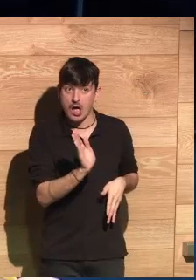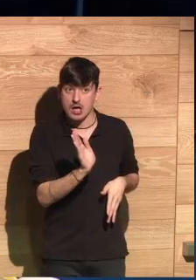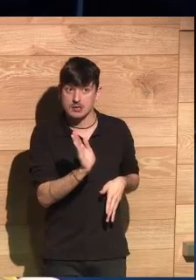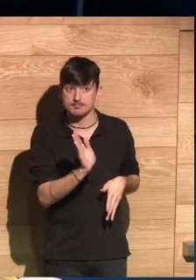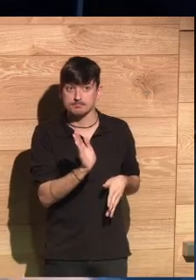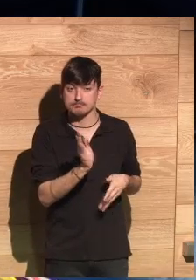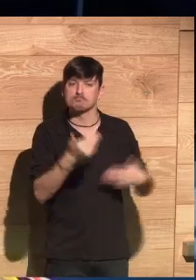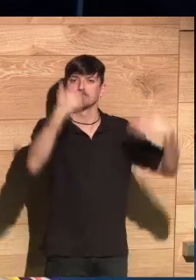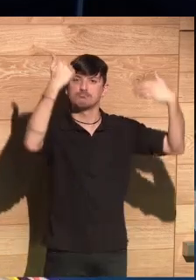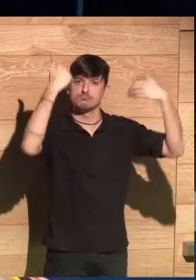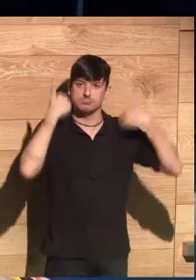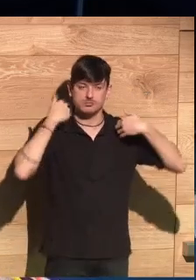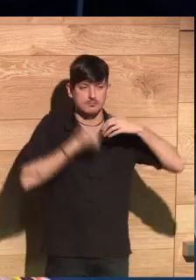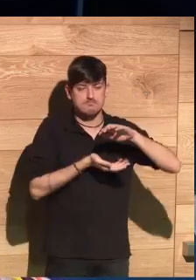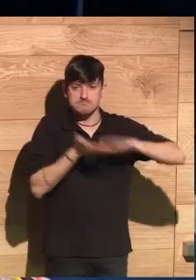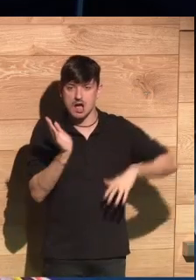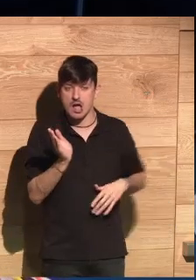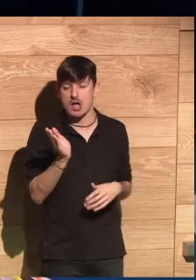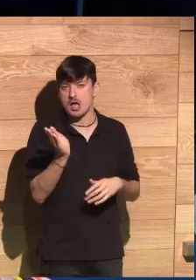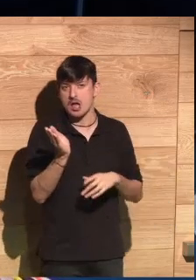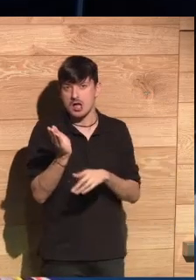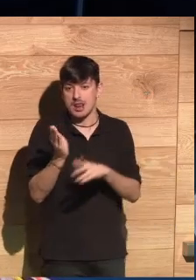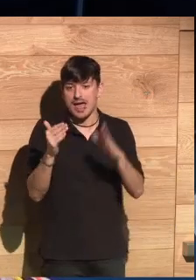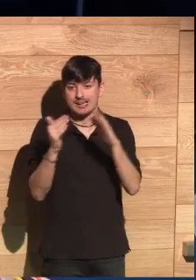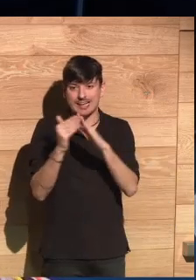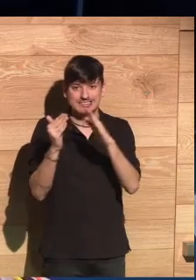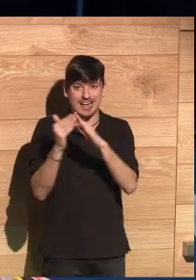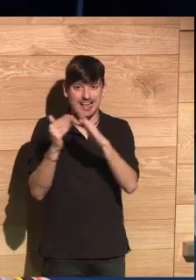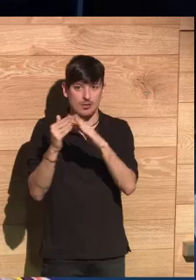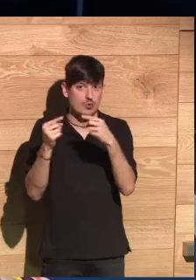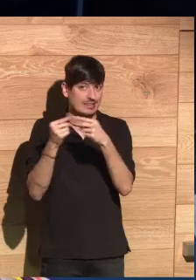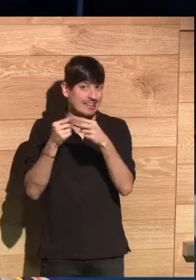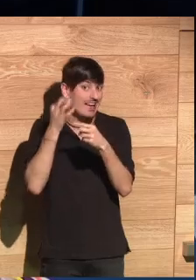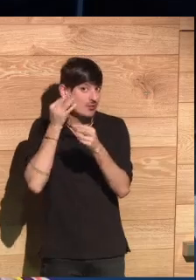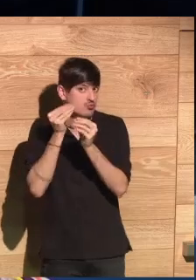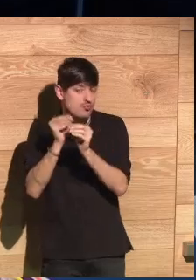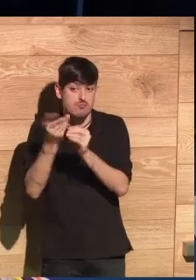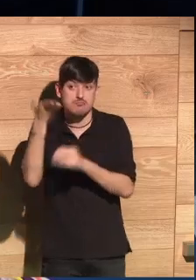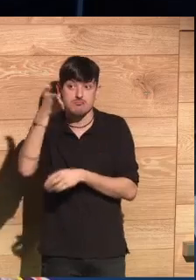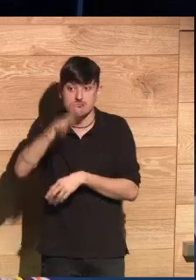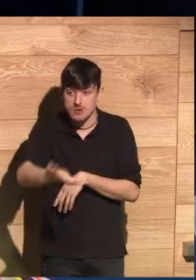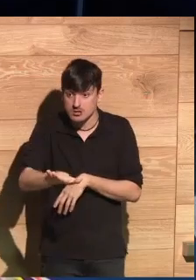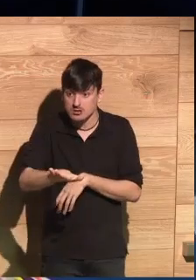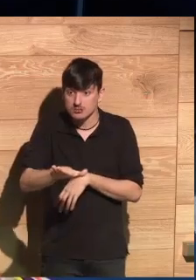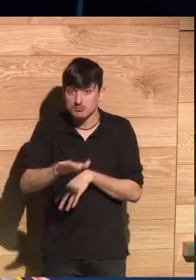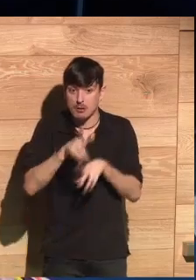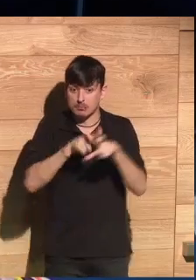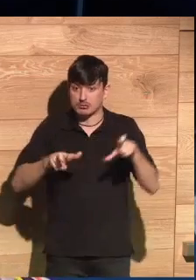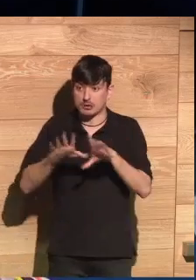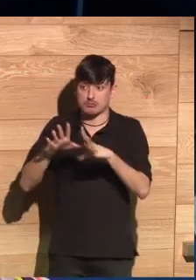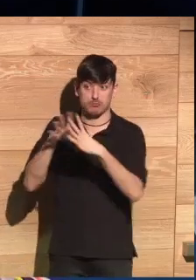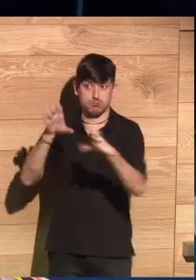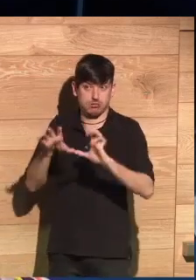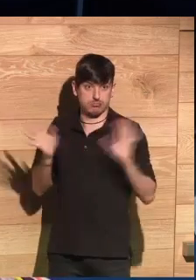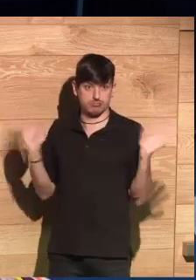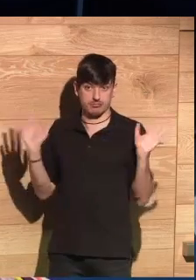responsabilidad y elige ir a recoger la casa de una tía que ha fallecido, que nadie se entiende con esa tía,